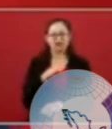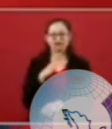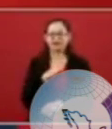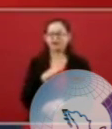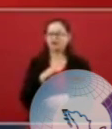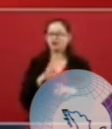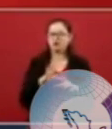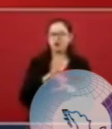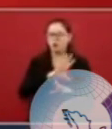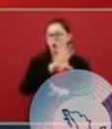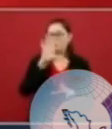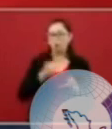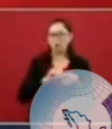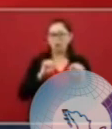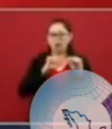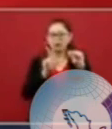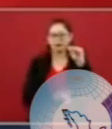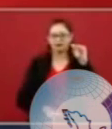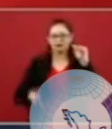prácticamente en todo el país.